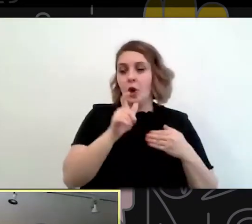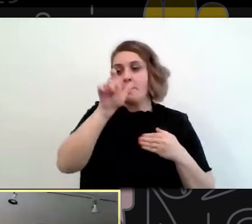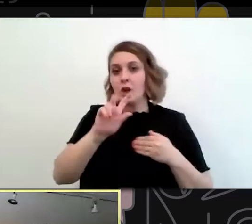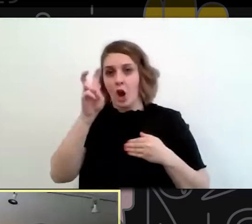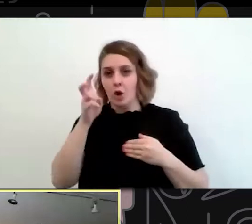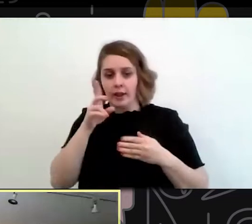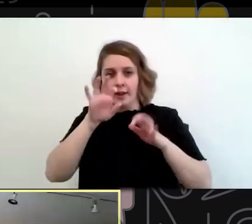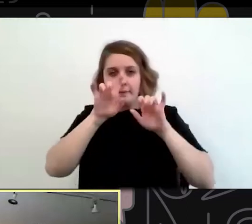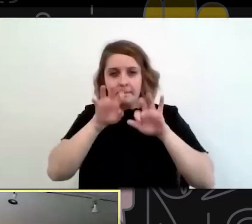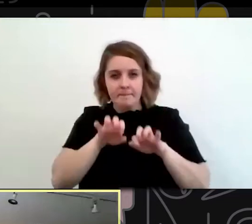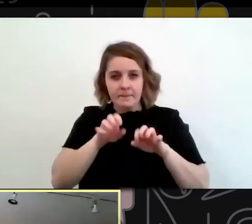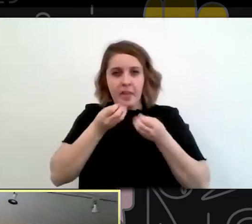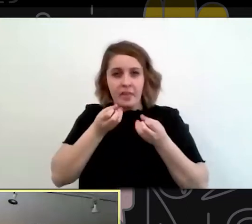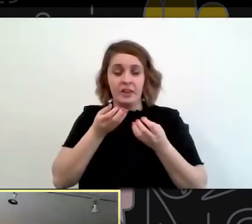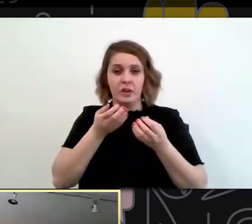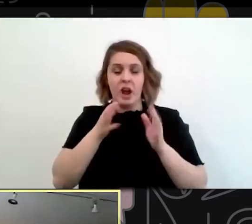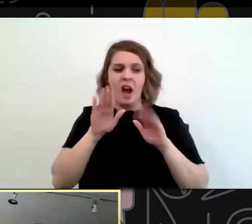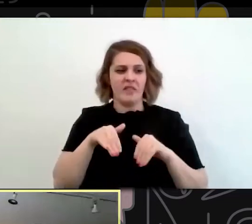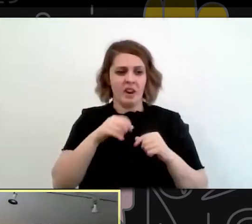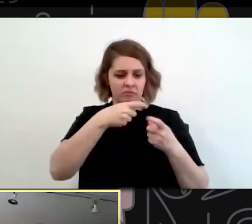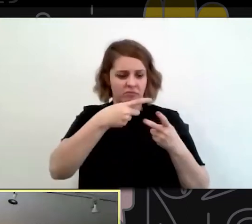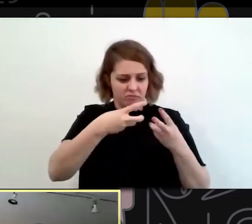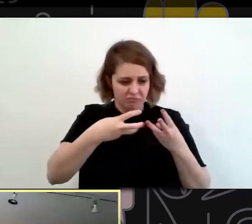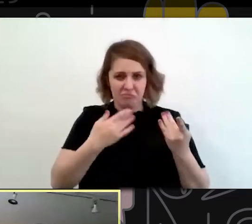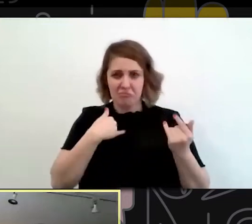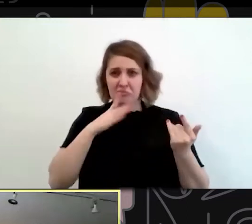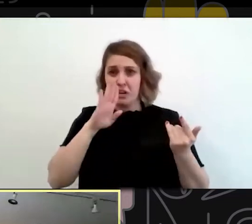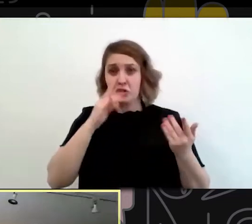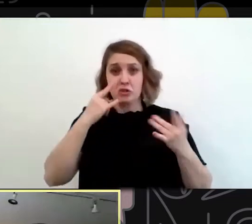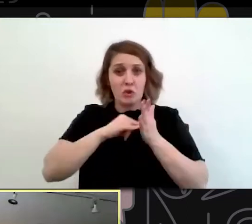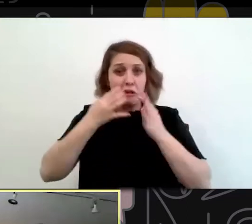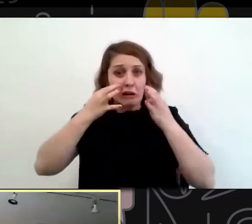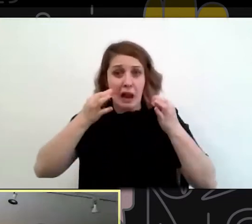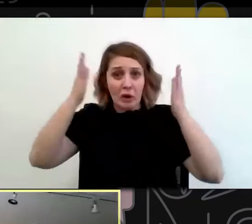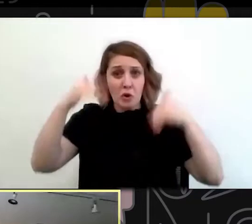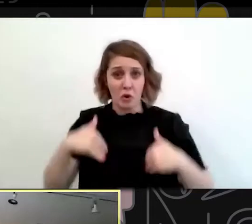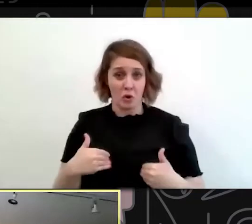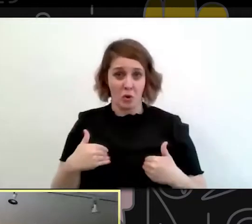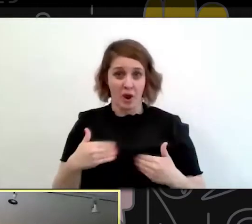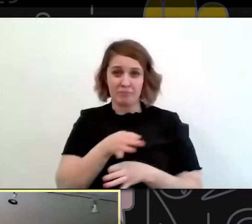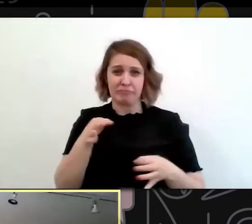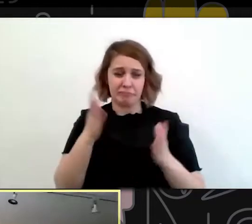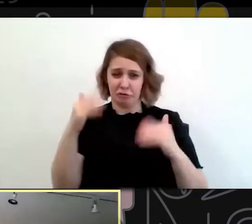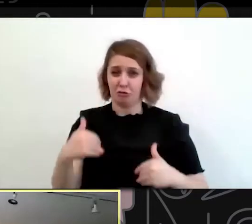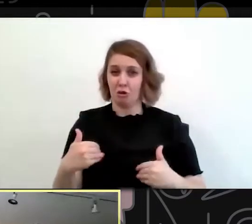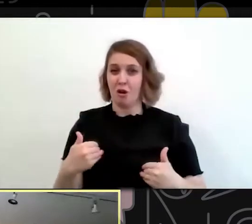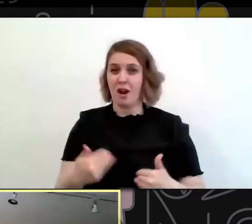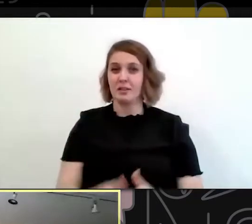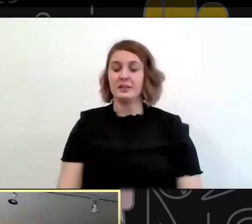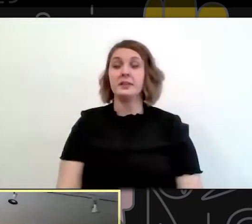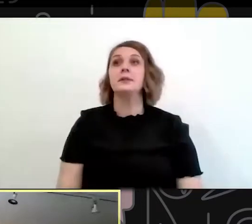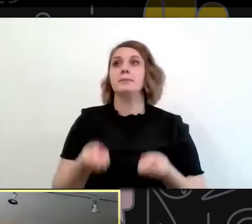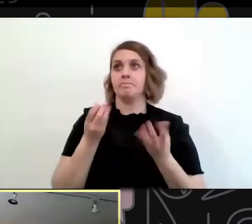ser caminos indirectos que no son una solución adecuada, ¿no? Bien,